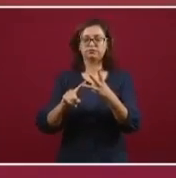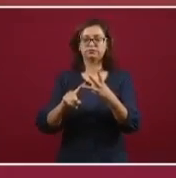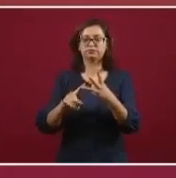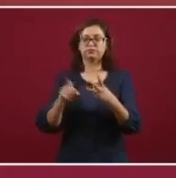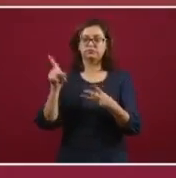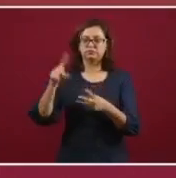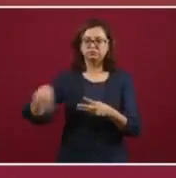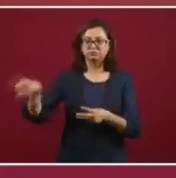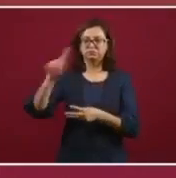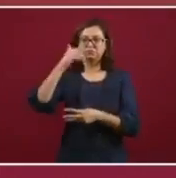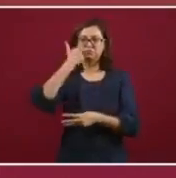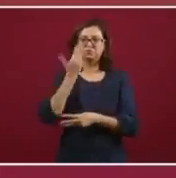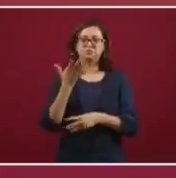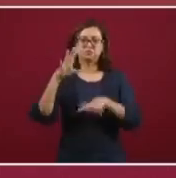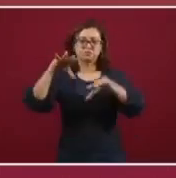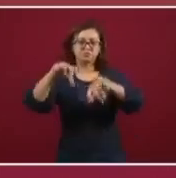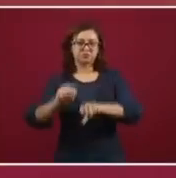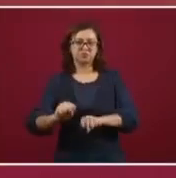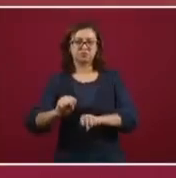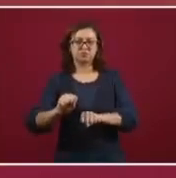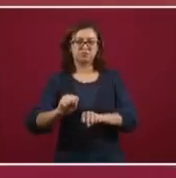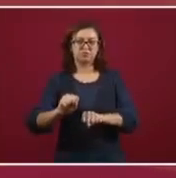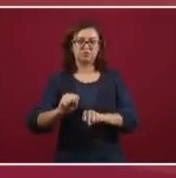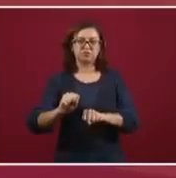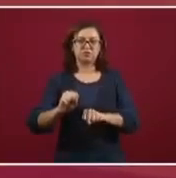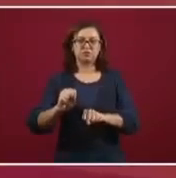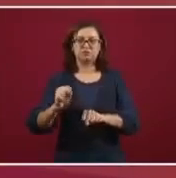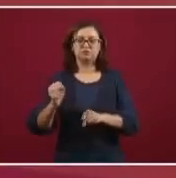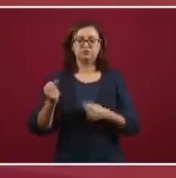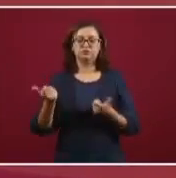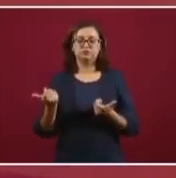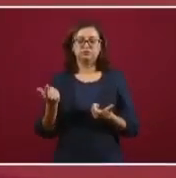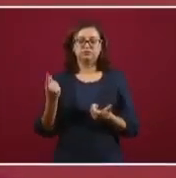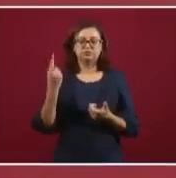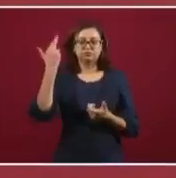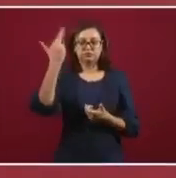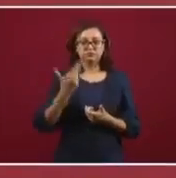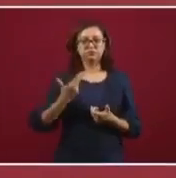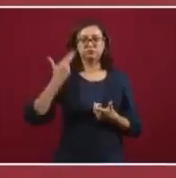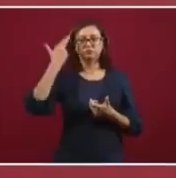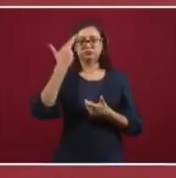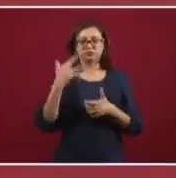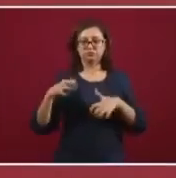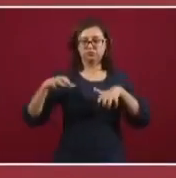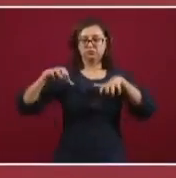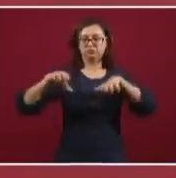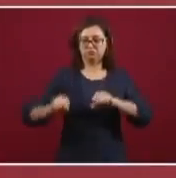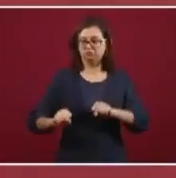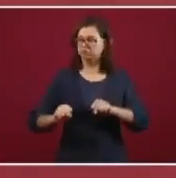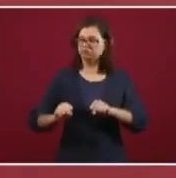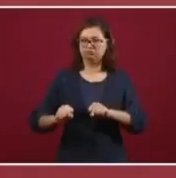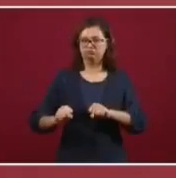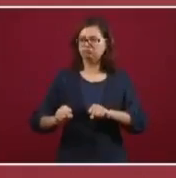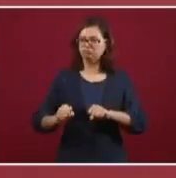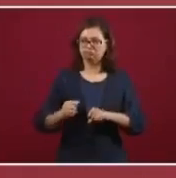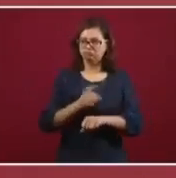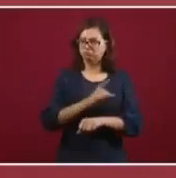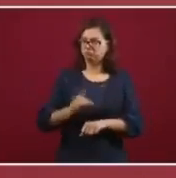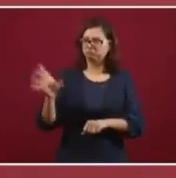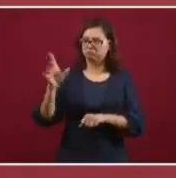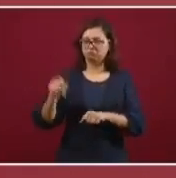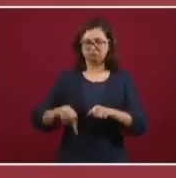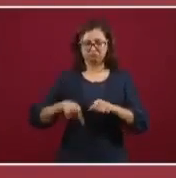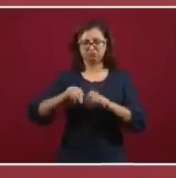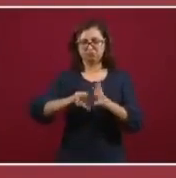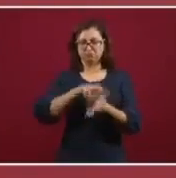cuando querían convertirnos en una monarquía y se afianzó la república,